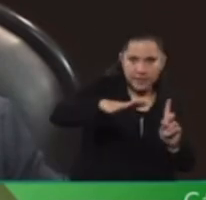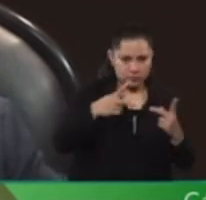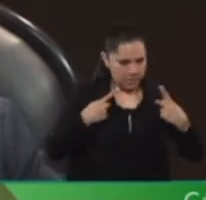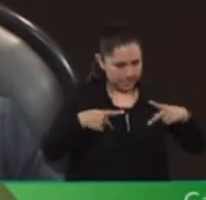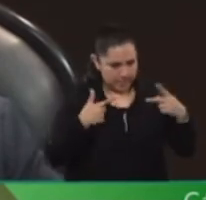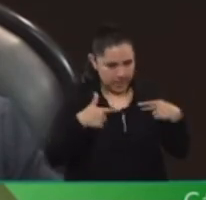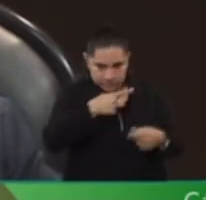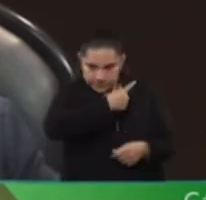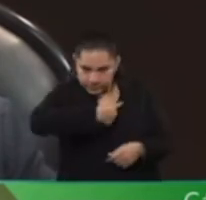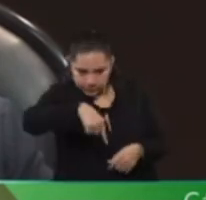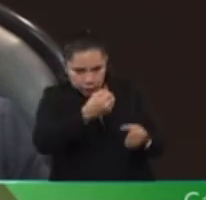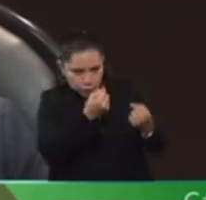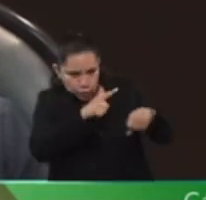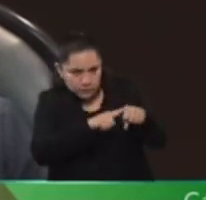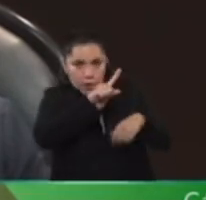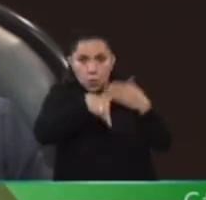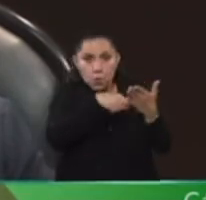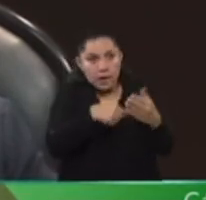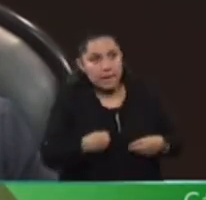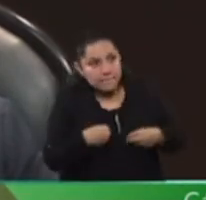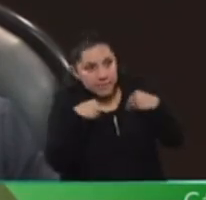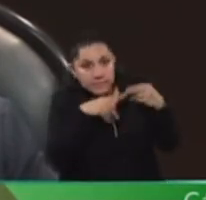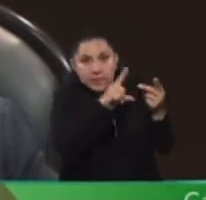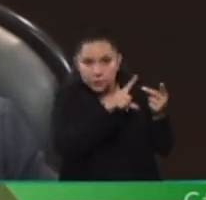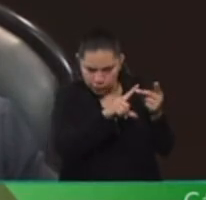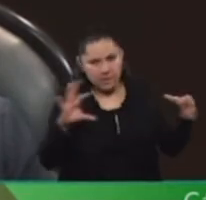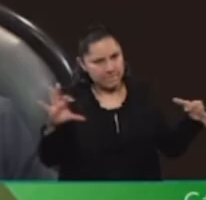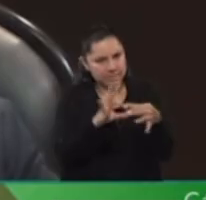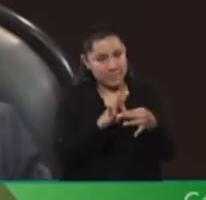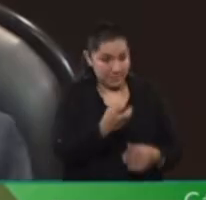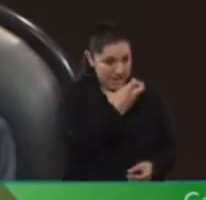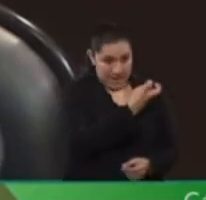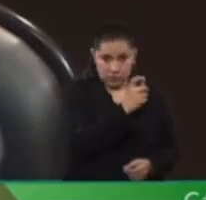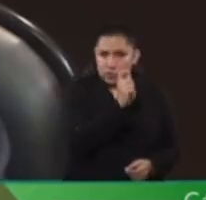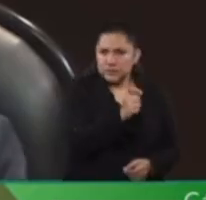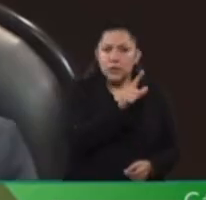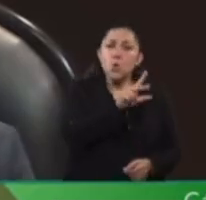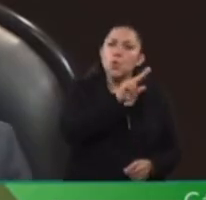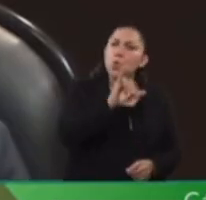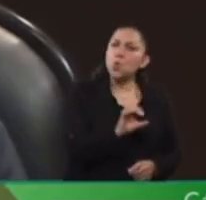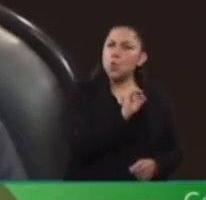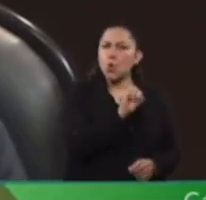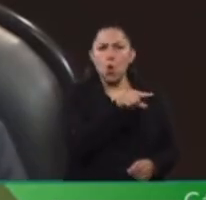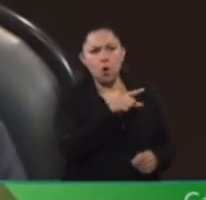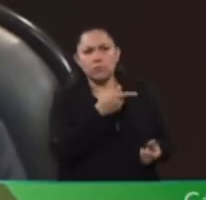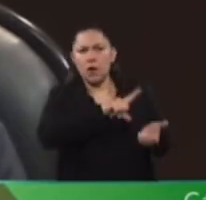vivimos. Esto no se trata de un lujo, es un derecho, y la salud es igual a calidad de vida. Muchas gracias.